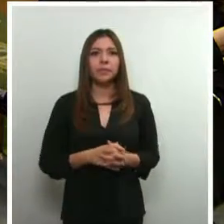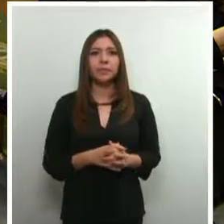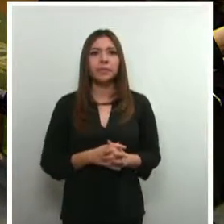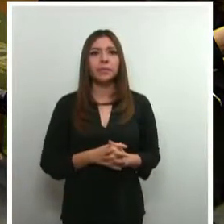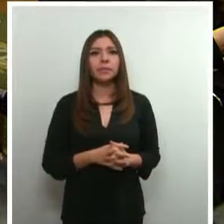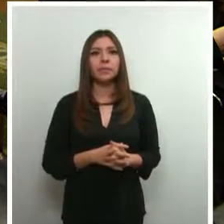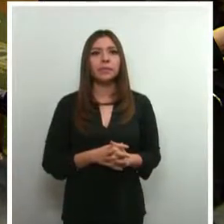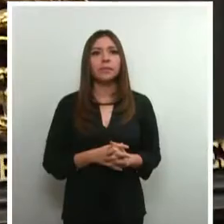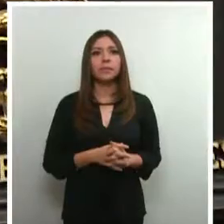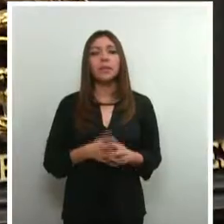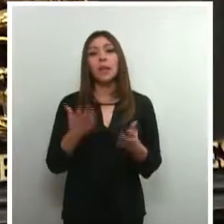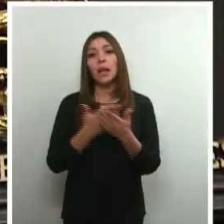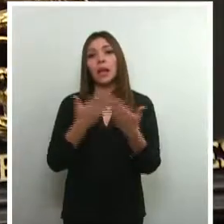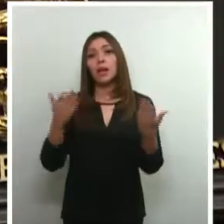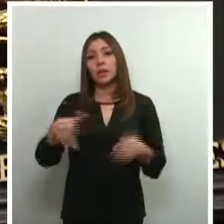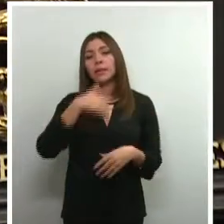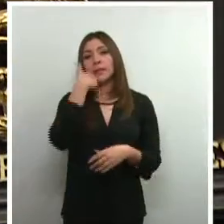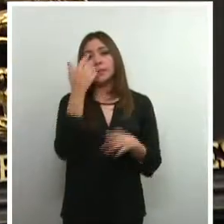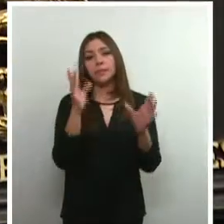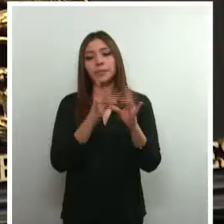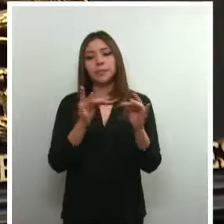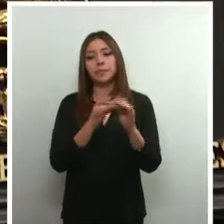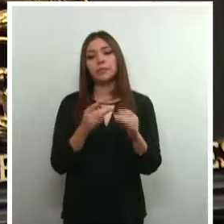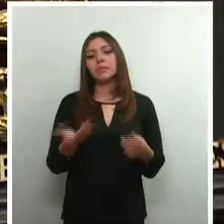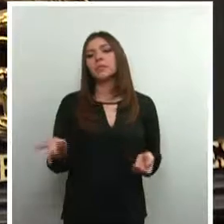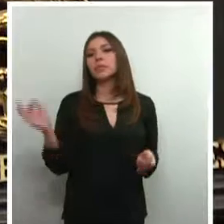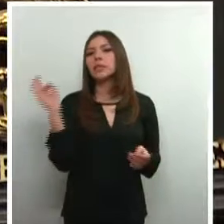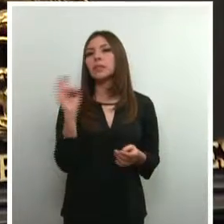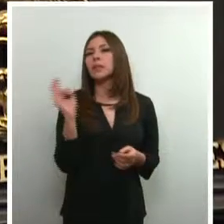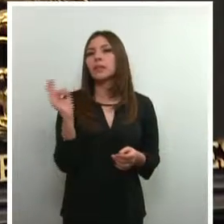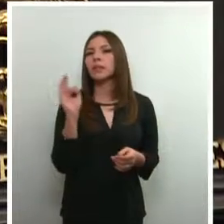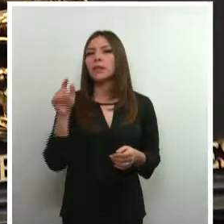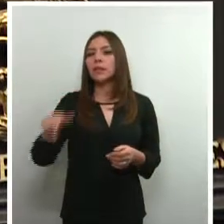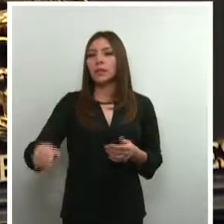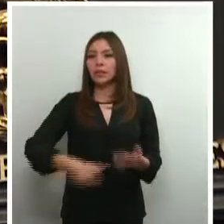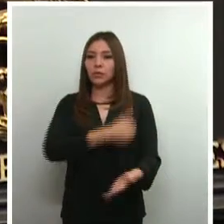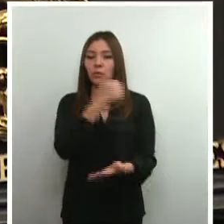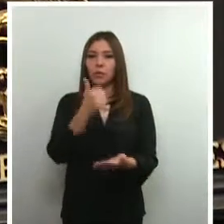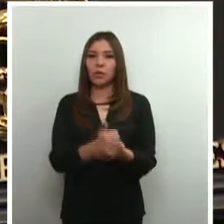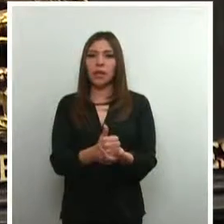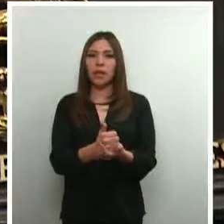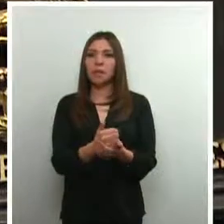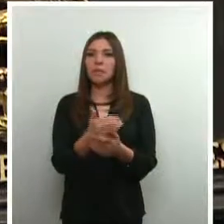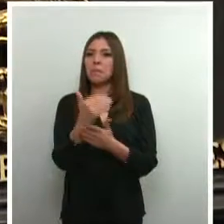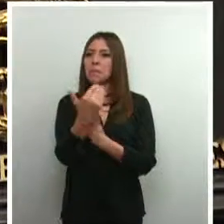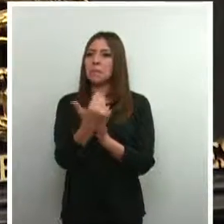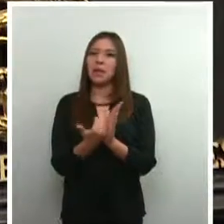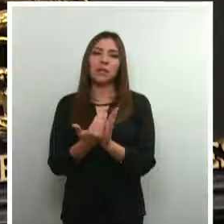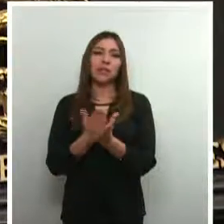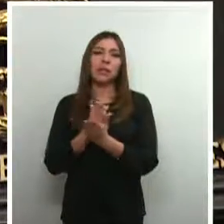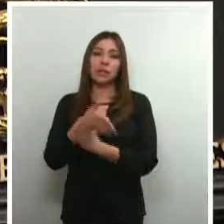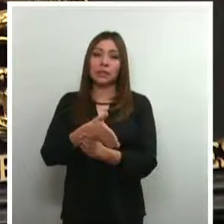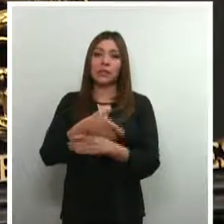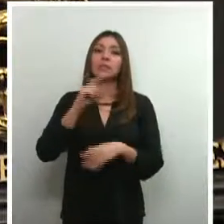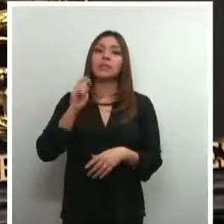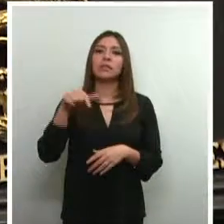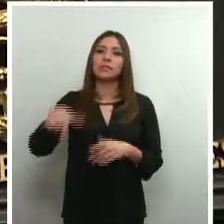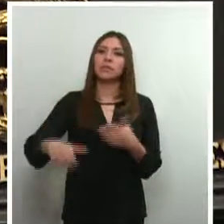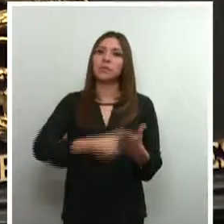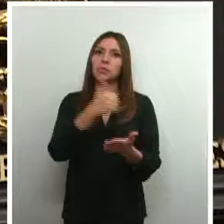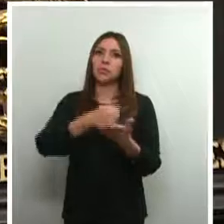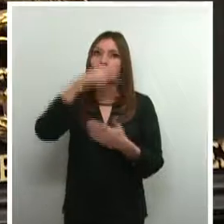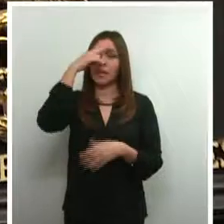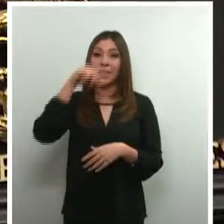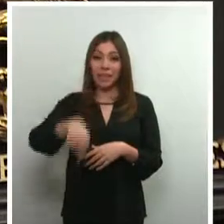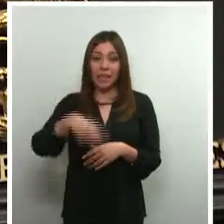quiero compartir que quizá la ciudad más inaccesible es la Ciudad de México, siendo la capital